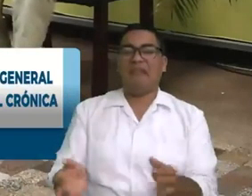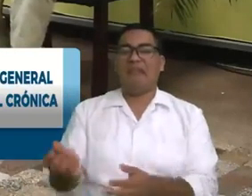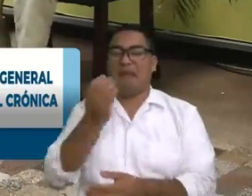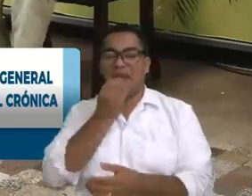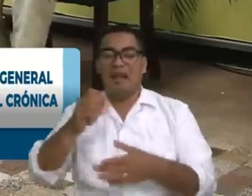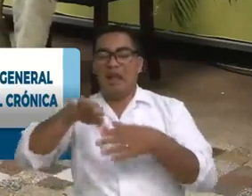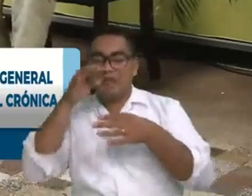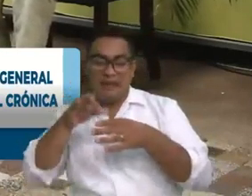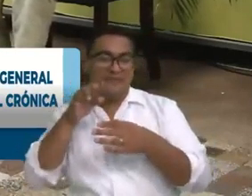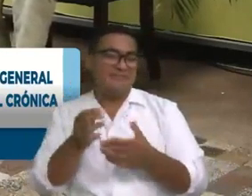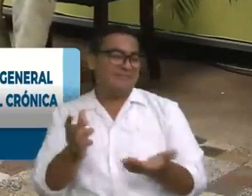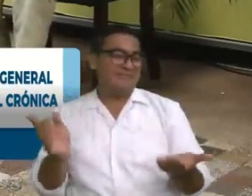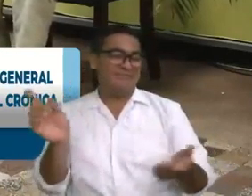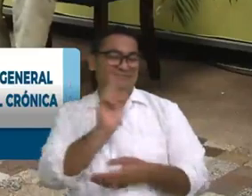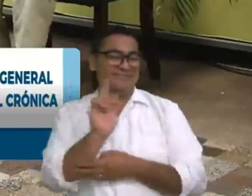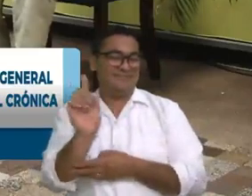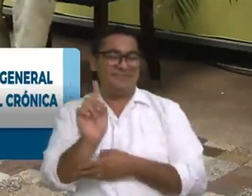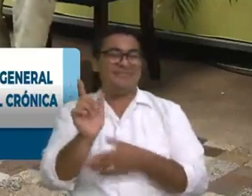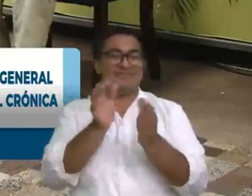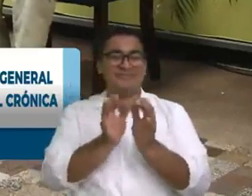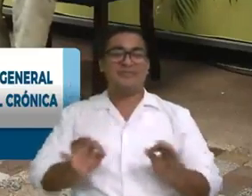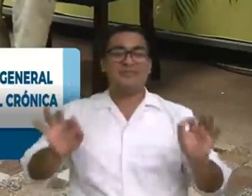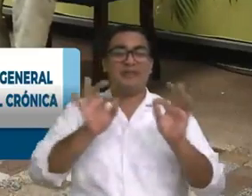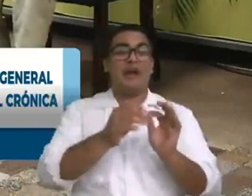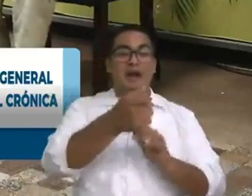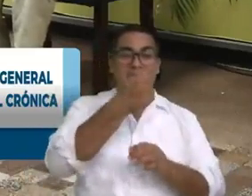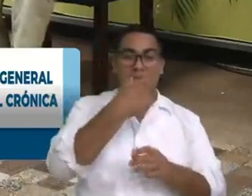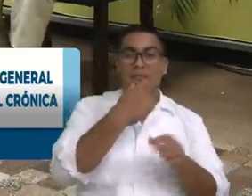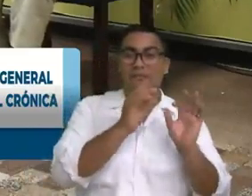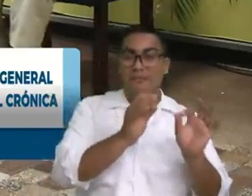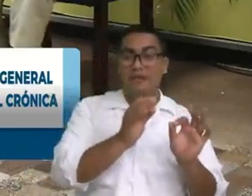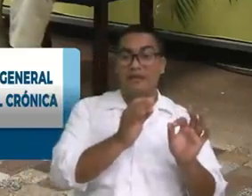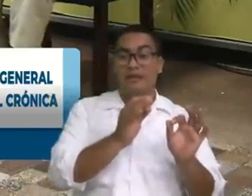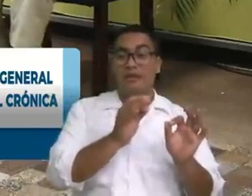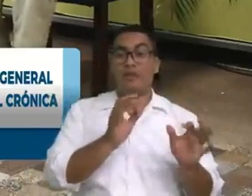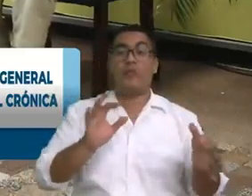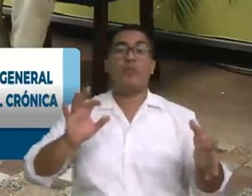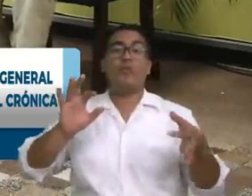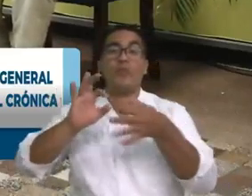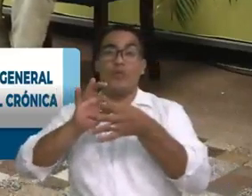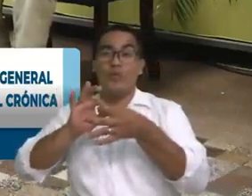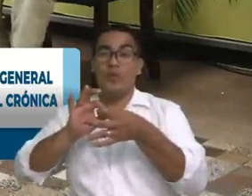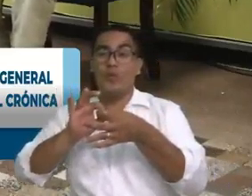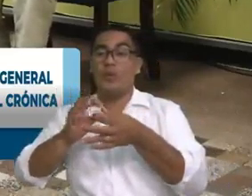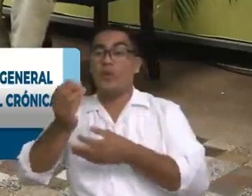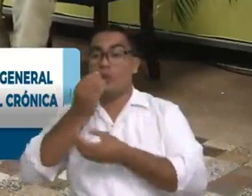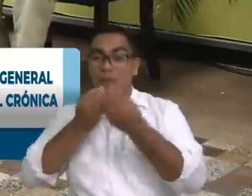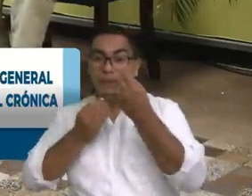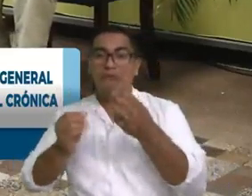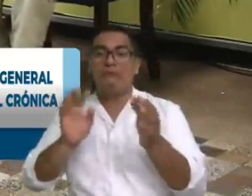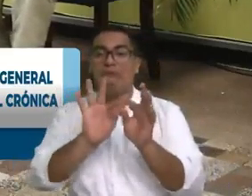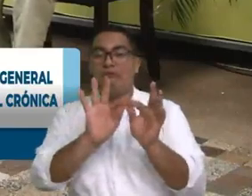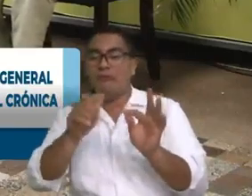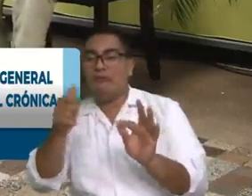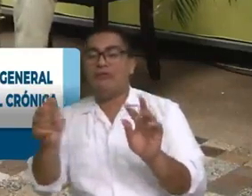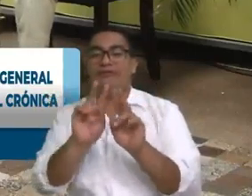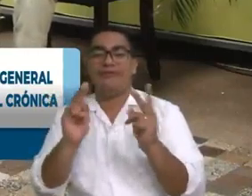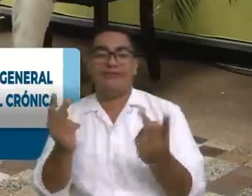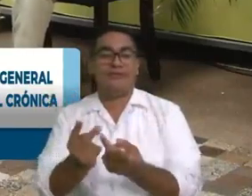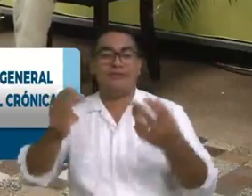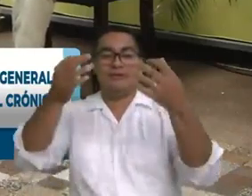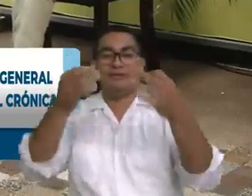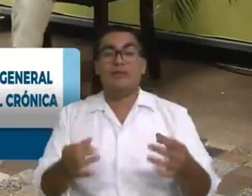ir paralelamente el alimento con el medicamento para que haya una buena función en esto. Eso es parte entonces de